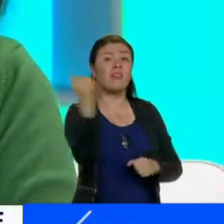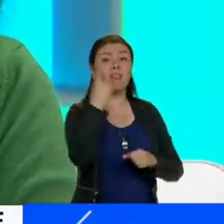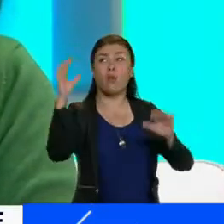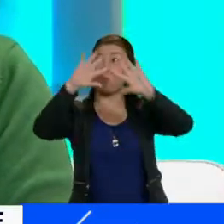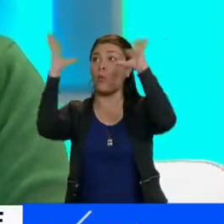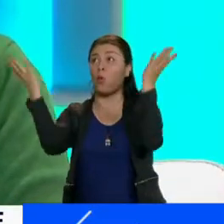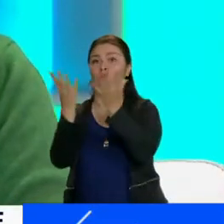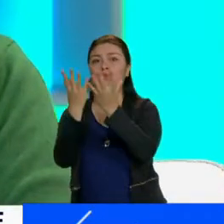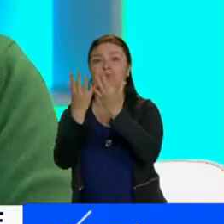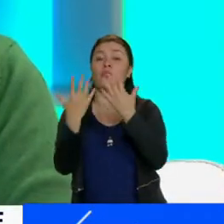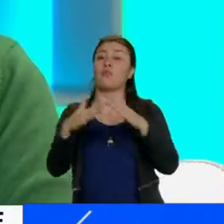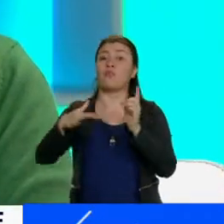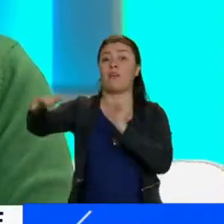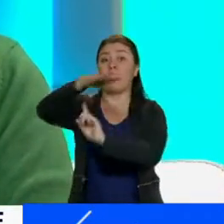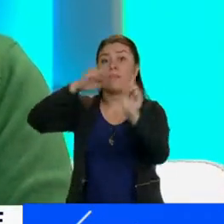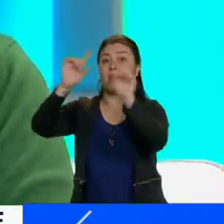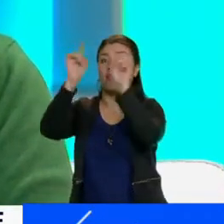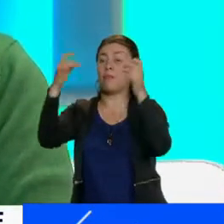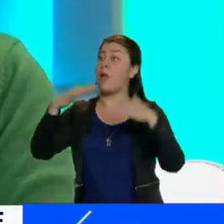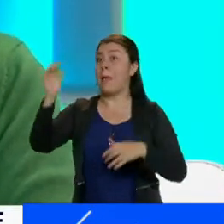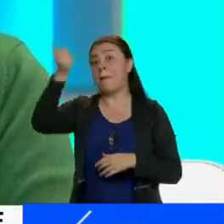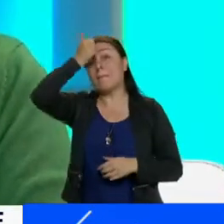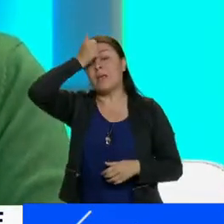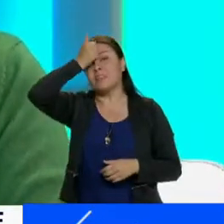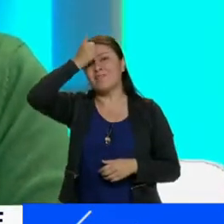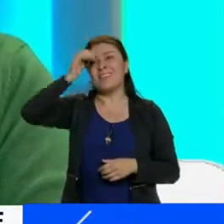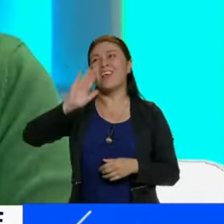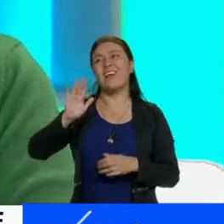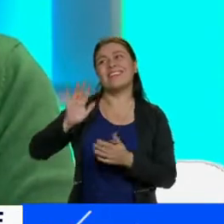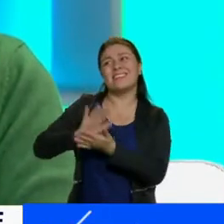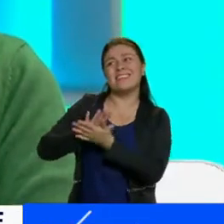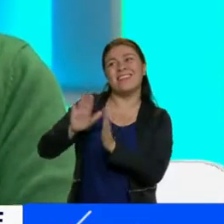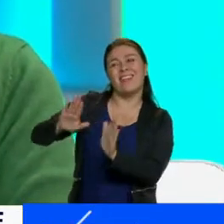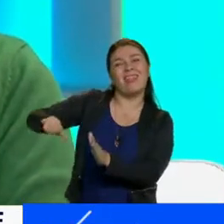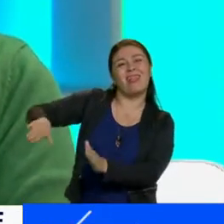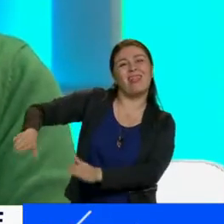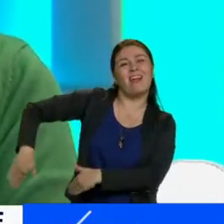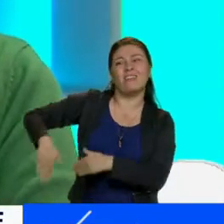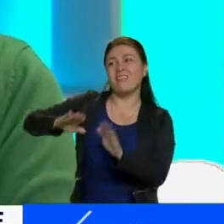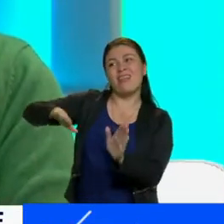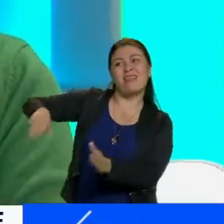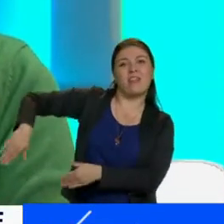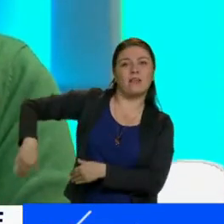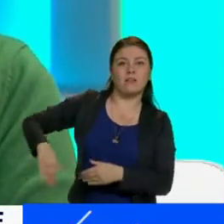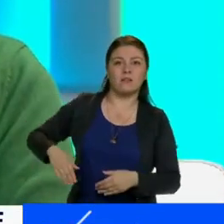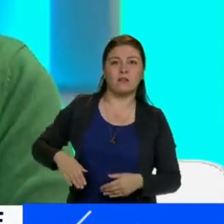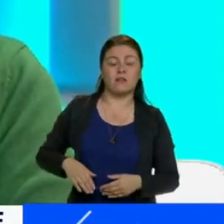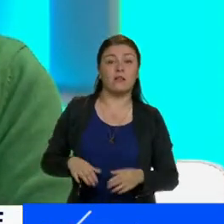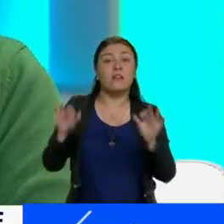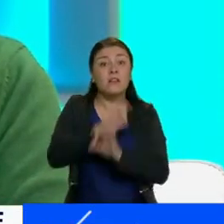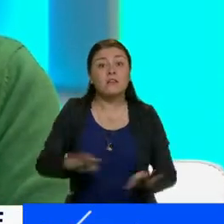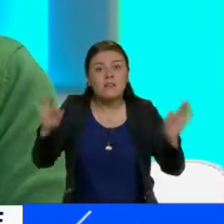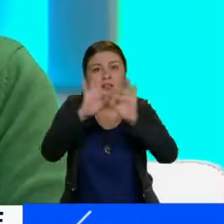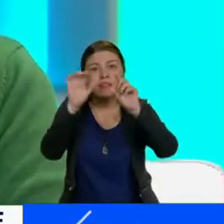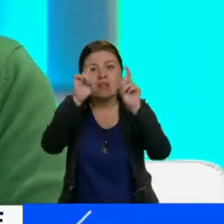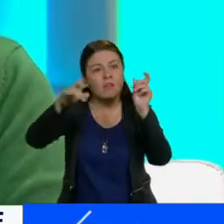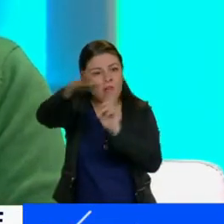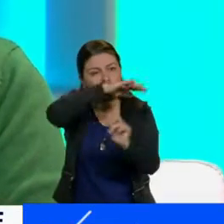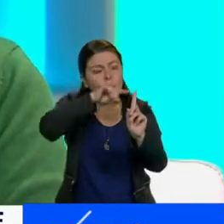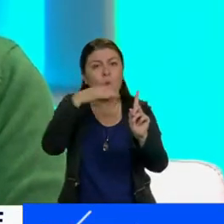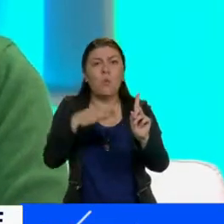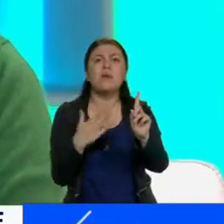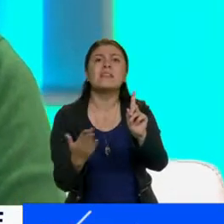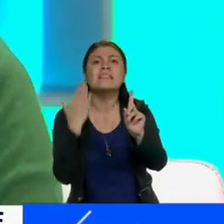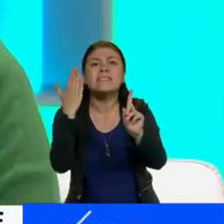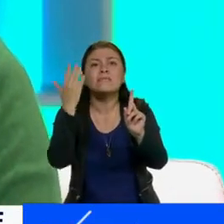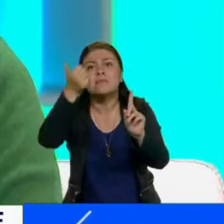la prioridad de política pública, las recomendaciones que salen, los informes técnicos no siempre son el insumo